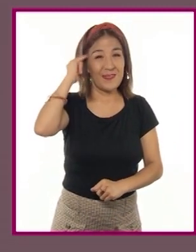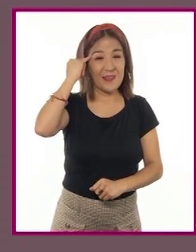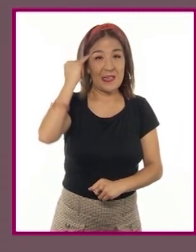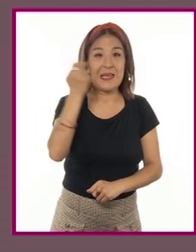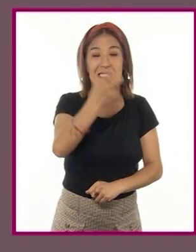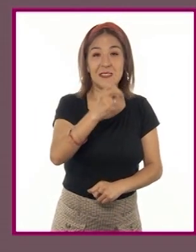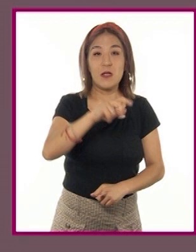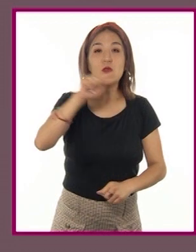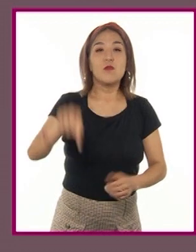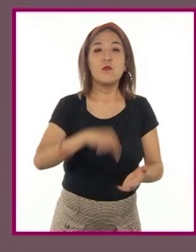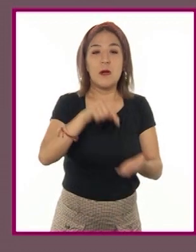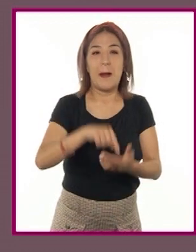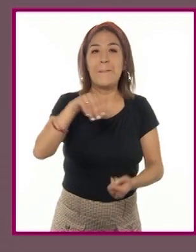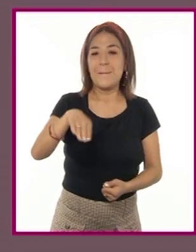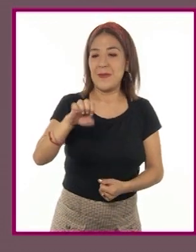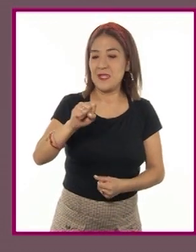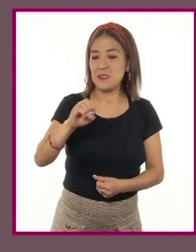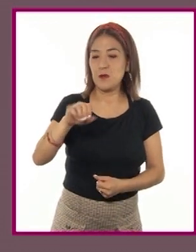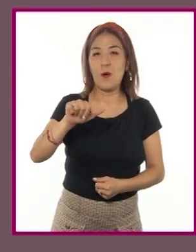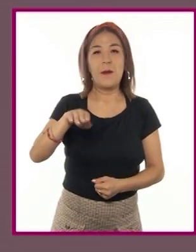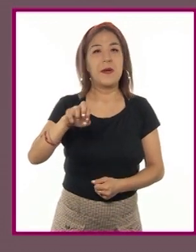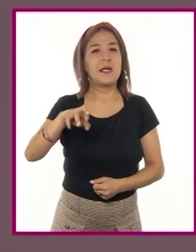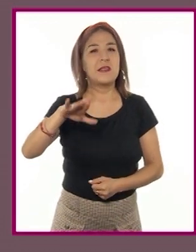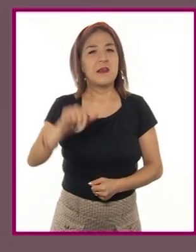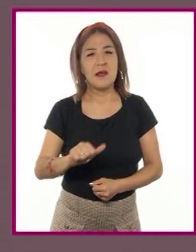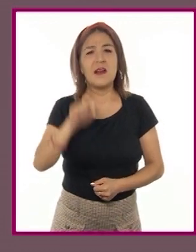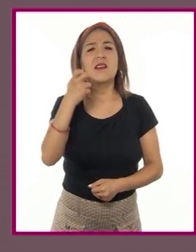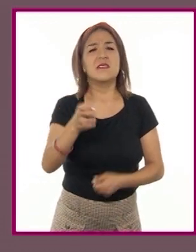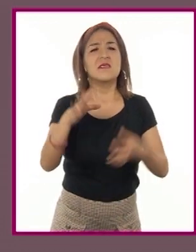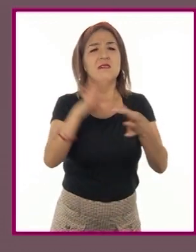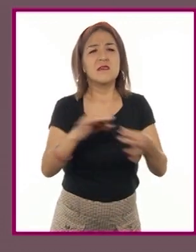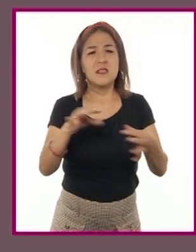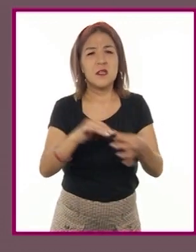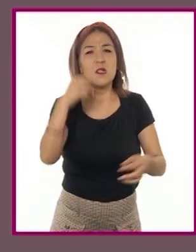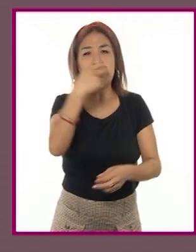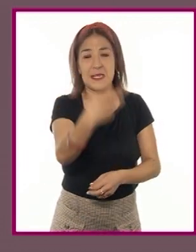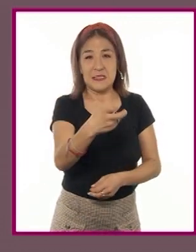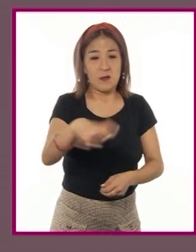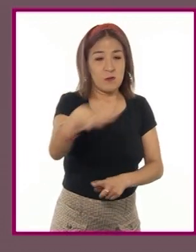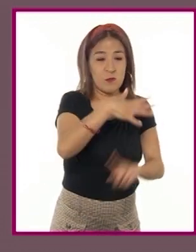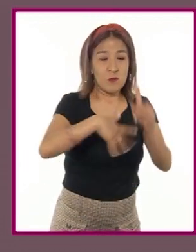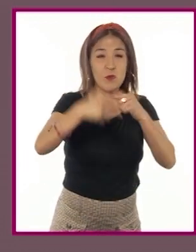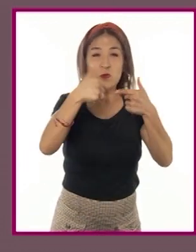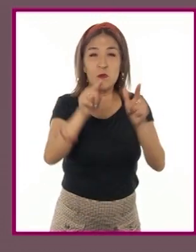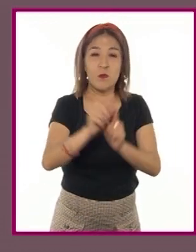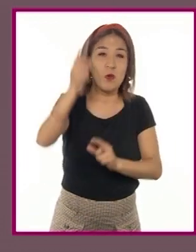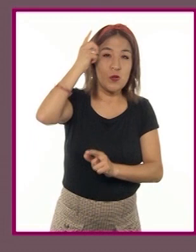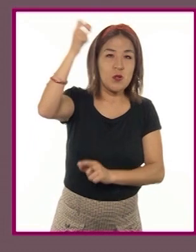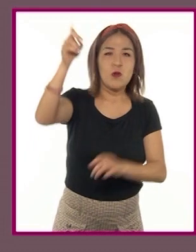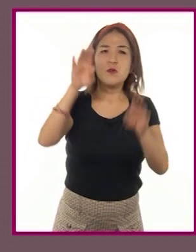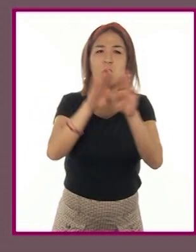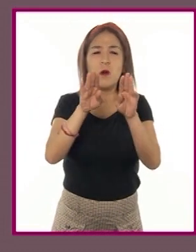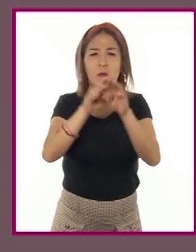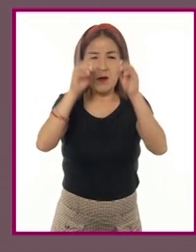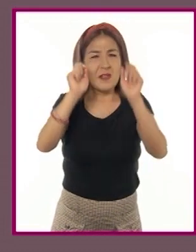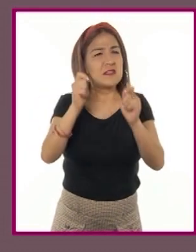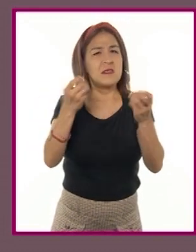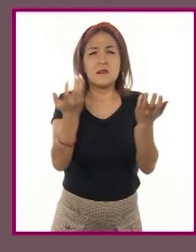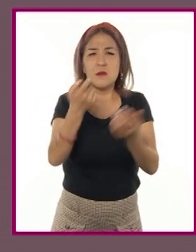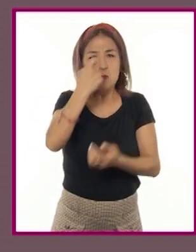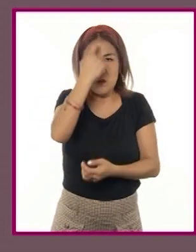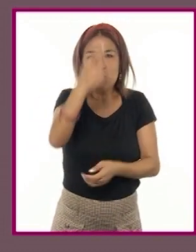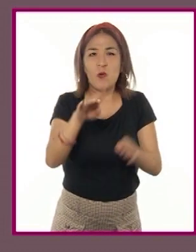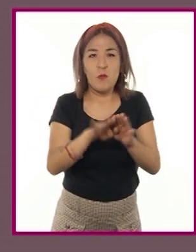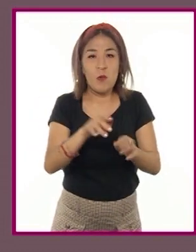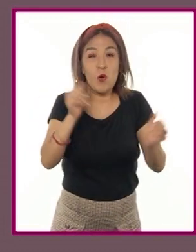pueblos de Mesoamérica, explicaban que los dioses habían creado a los hombres con maíz y su propia